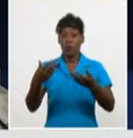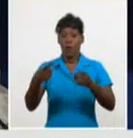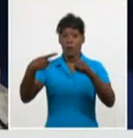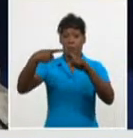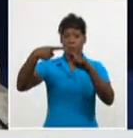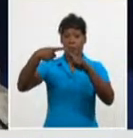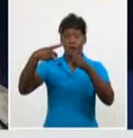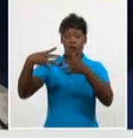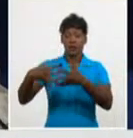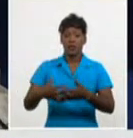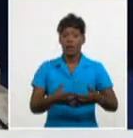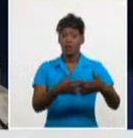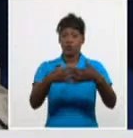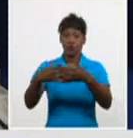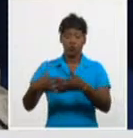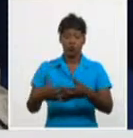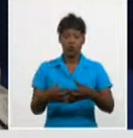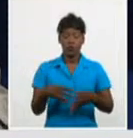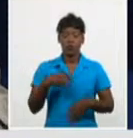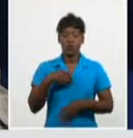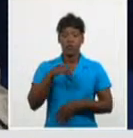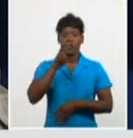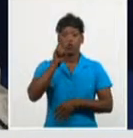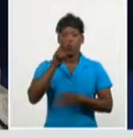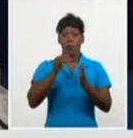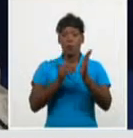Norteamérica con